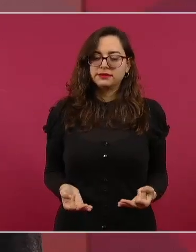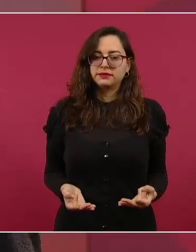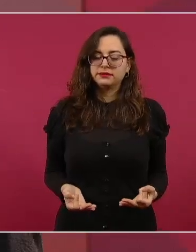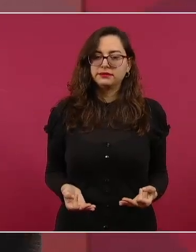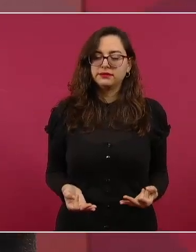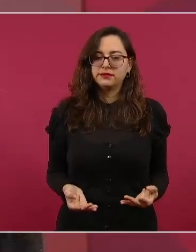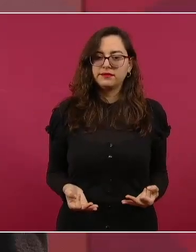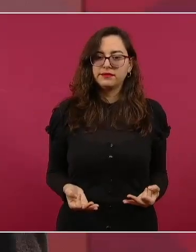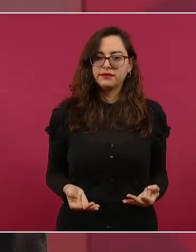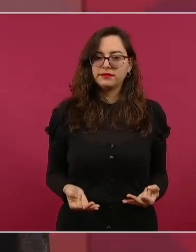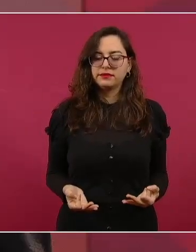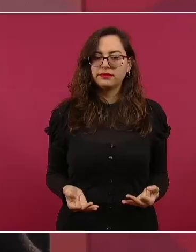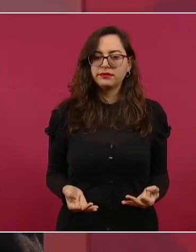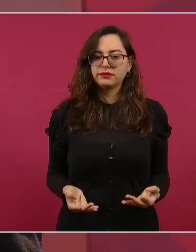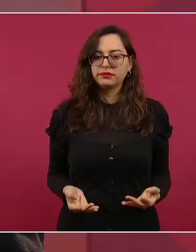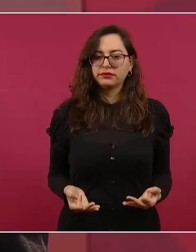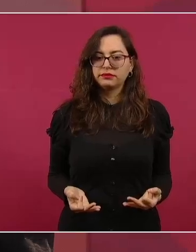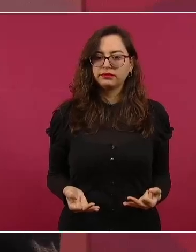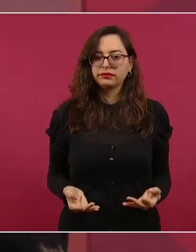vayan